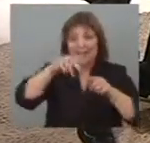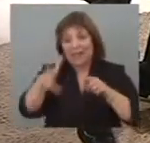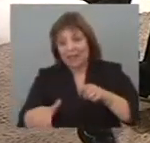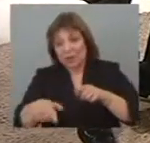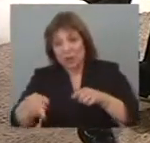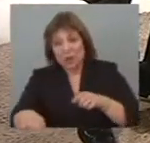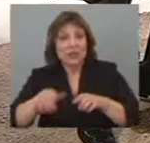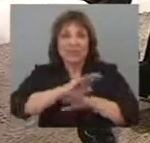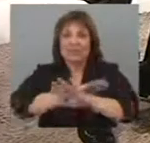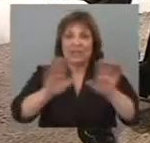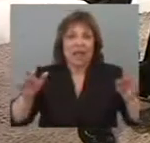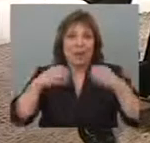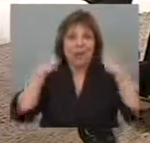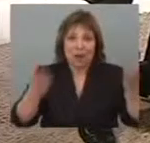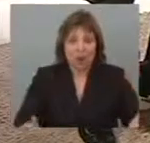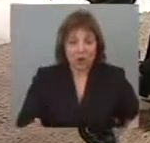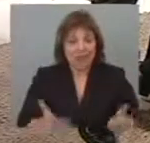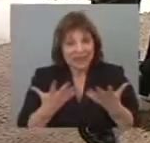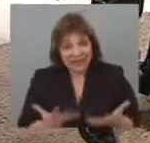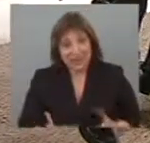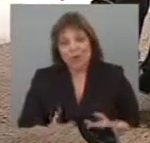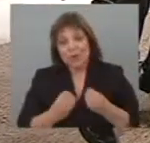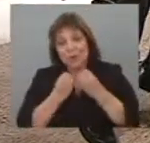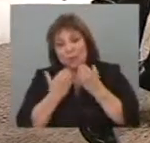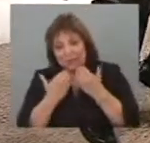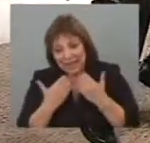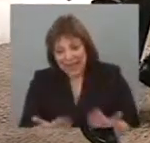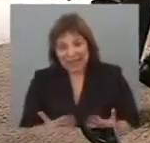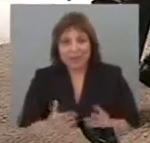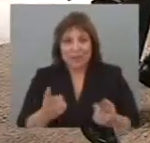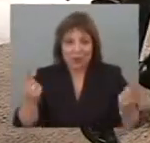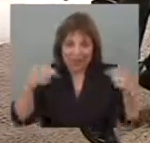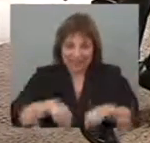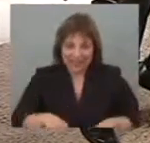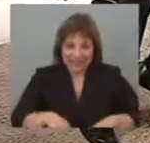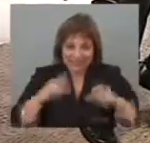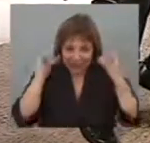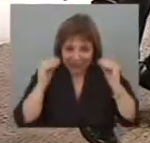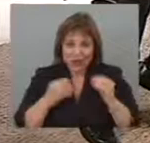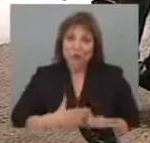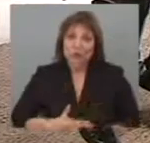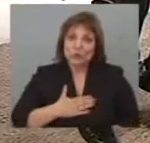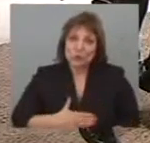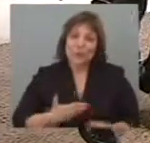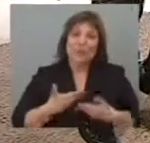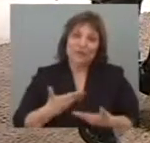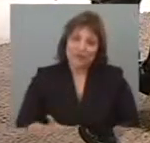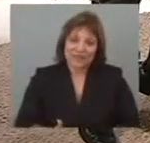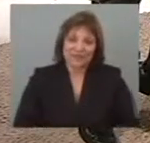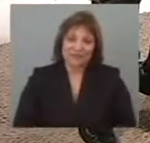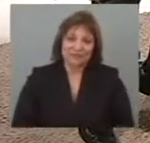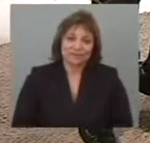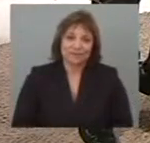suceder. Mabel, Daniel, gracias. Muchas gracias por haber venido esta noche. Gracias a ti por la invitación. Gracias a ustedes.